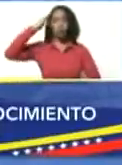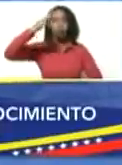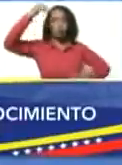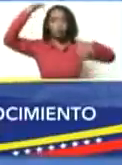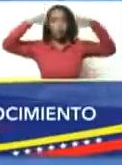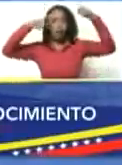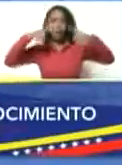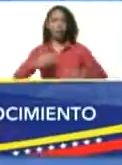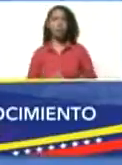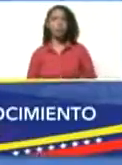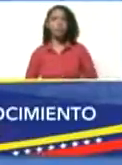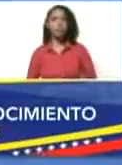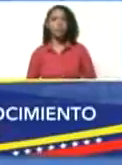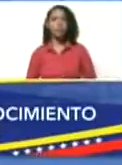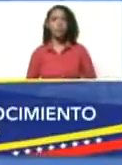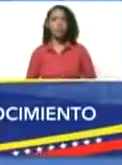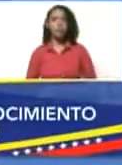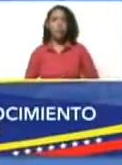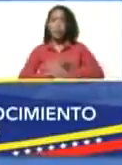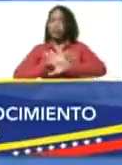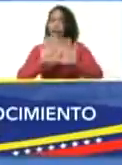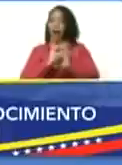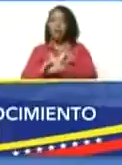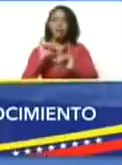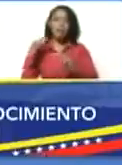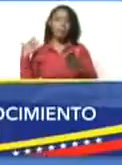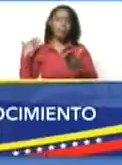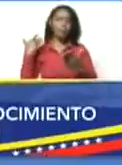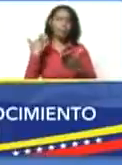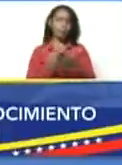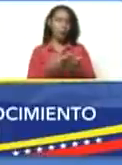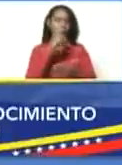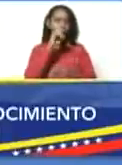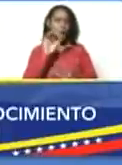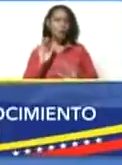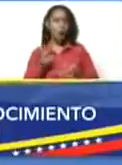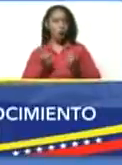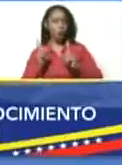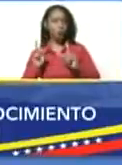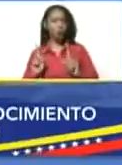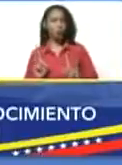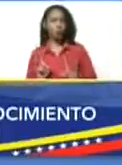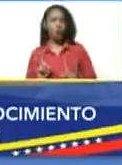Chávez. Ya han pasado algunos años,